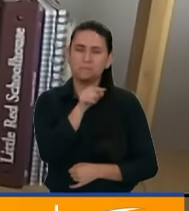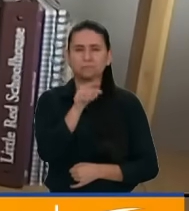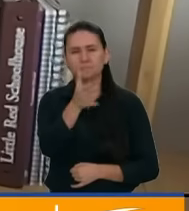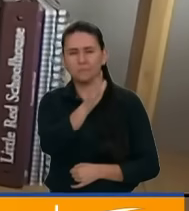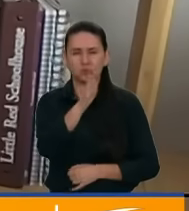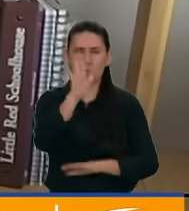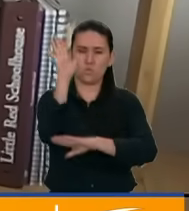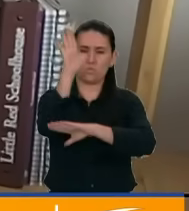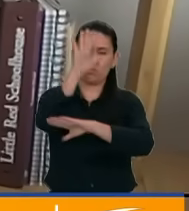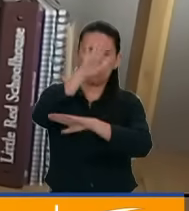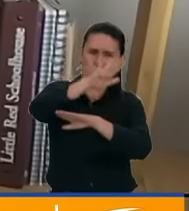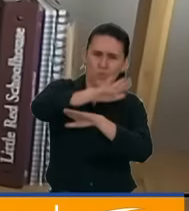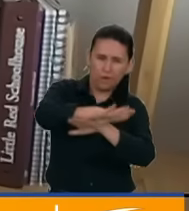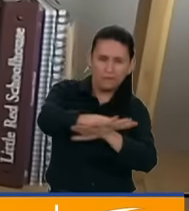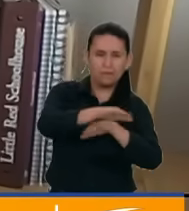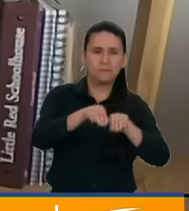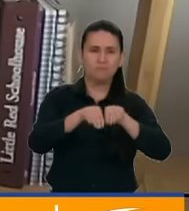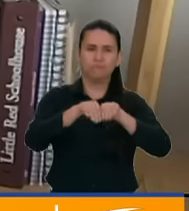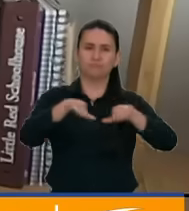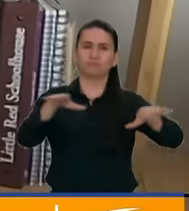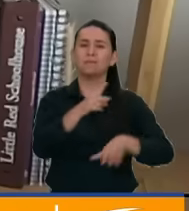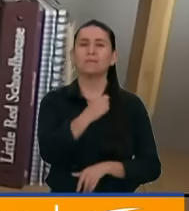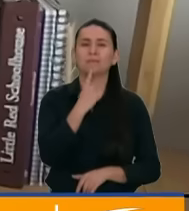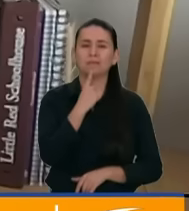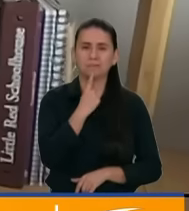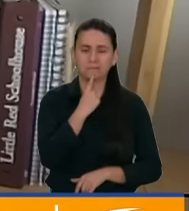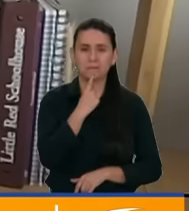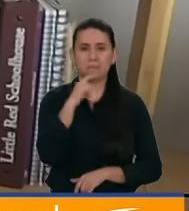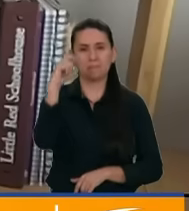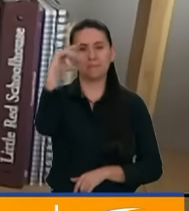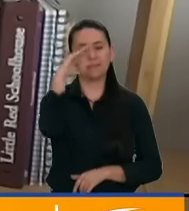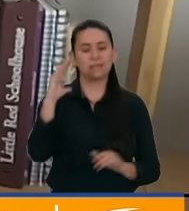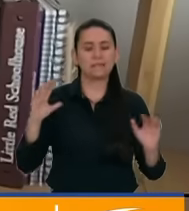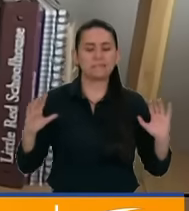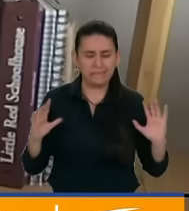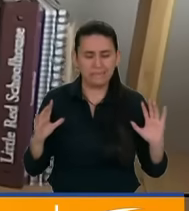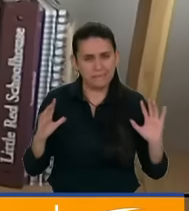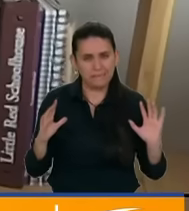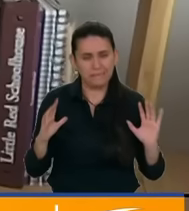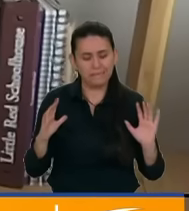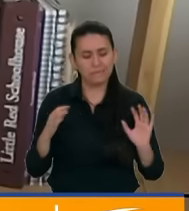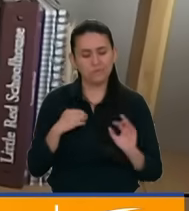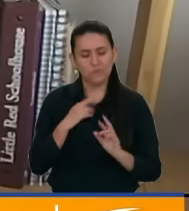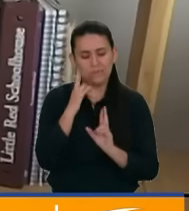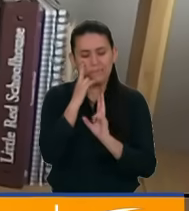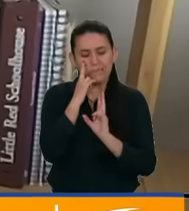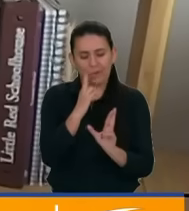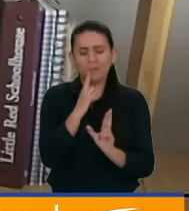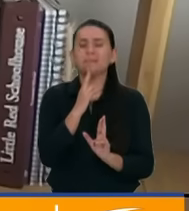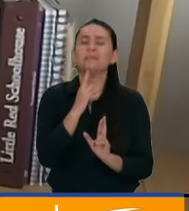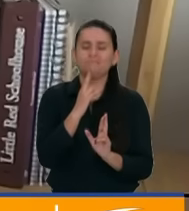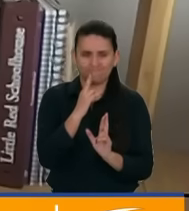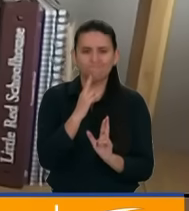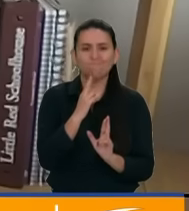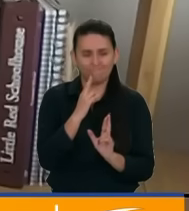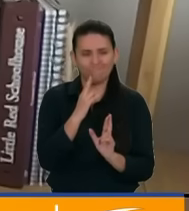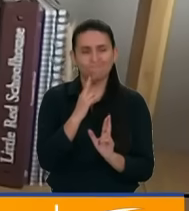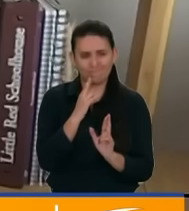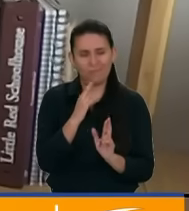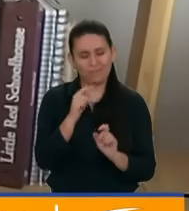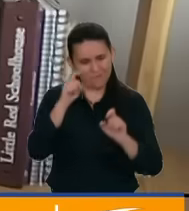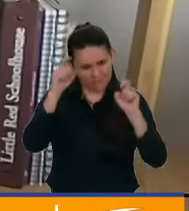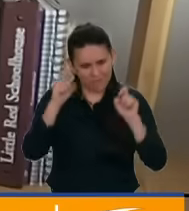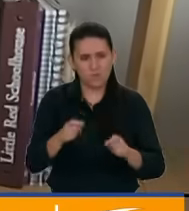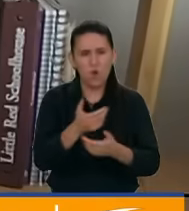de la tarde, que es una declaración en la que el presidente ya empieza a reconocer que es absolutamente necesario condenar